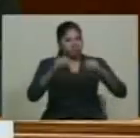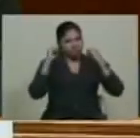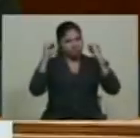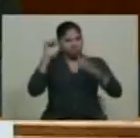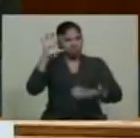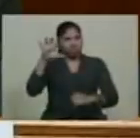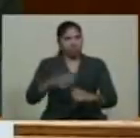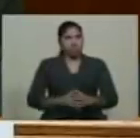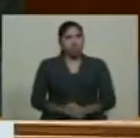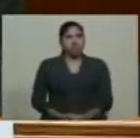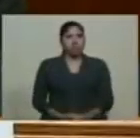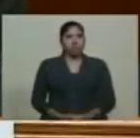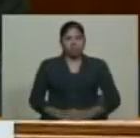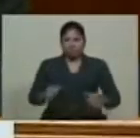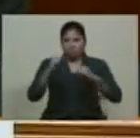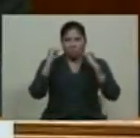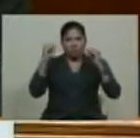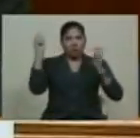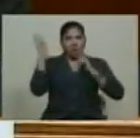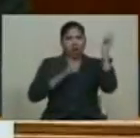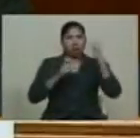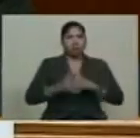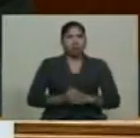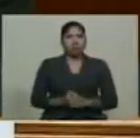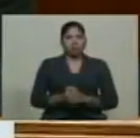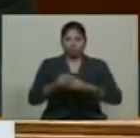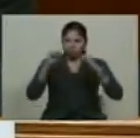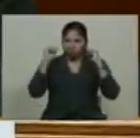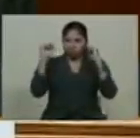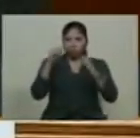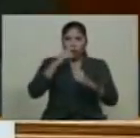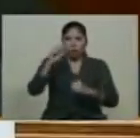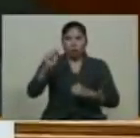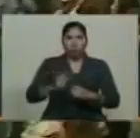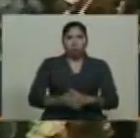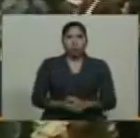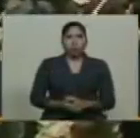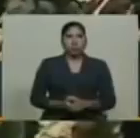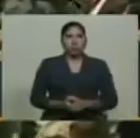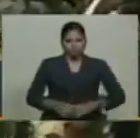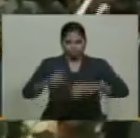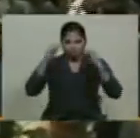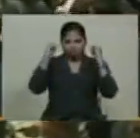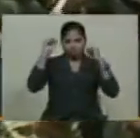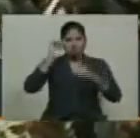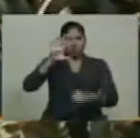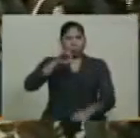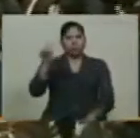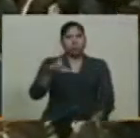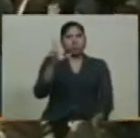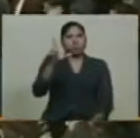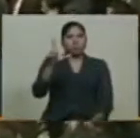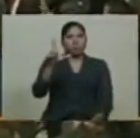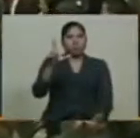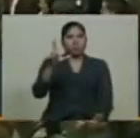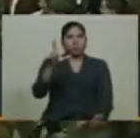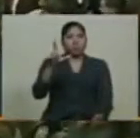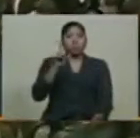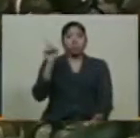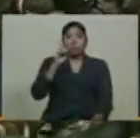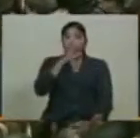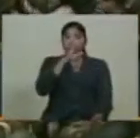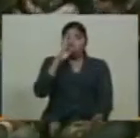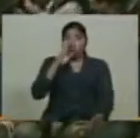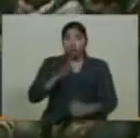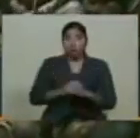patria! ¡Viva! ¡Que viva Chávez! ¡Viva! ¡Que viva Maduro! ¡Viva! ¡Que viva el 5 de julio! Cabello, quien ha informado